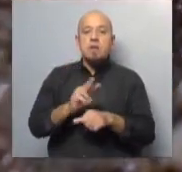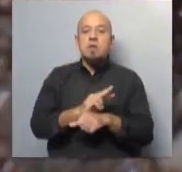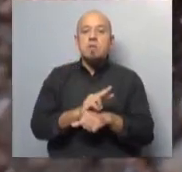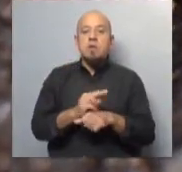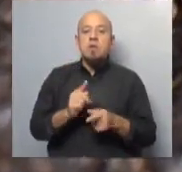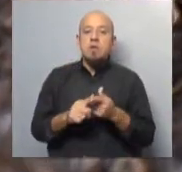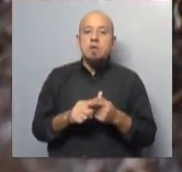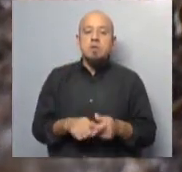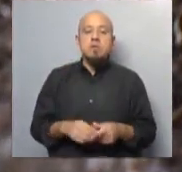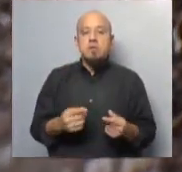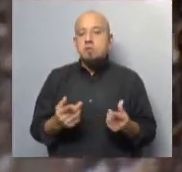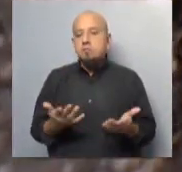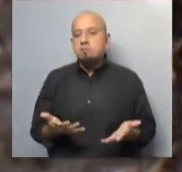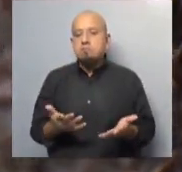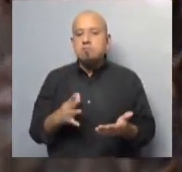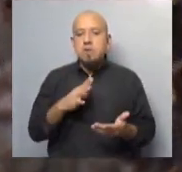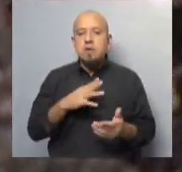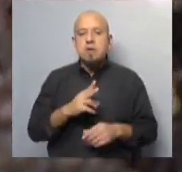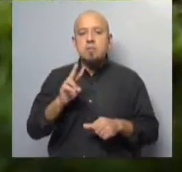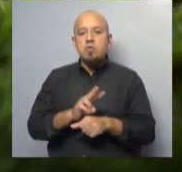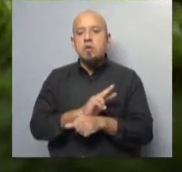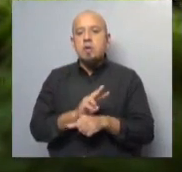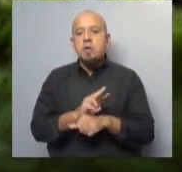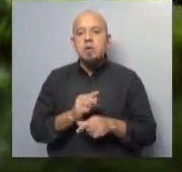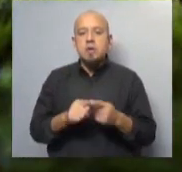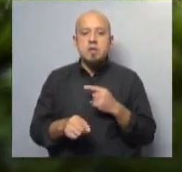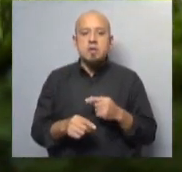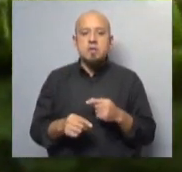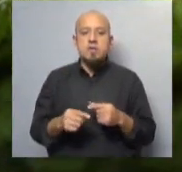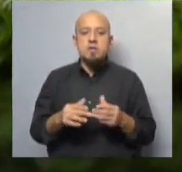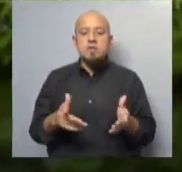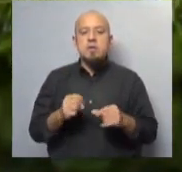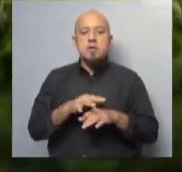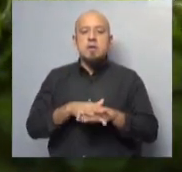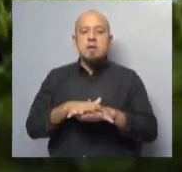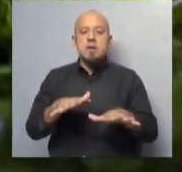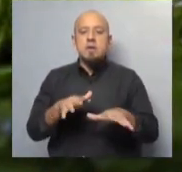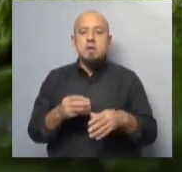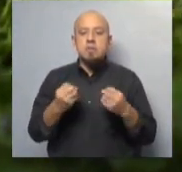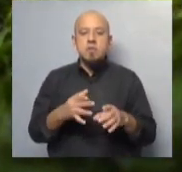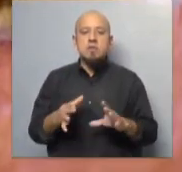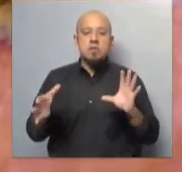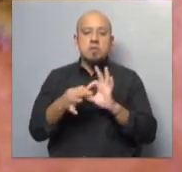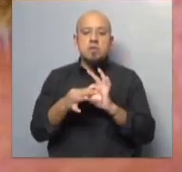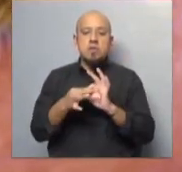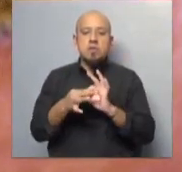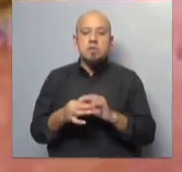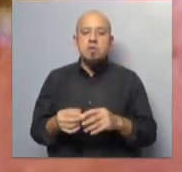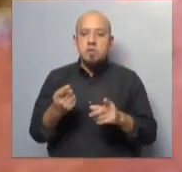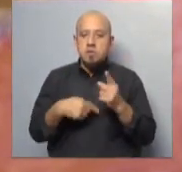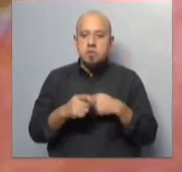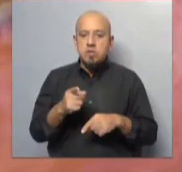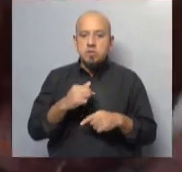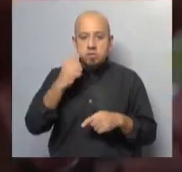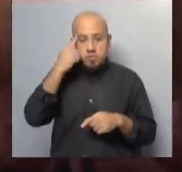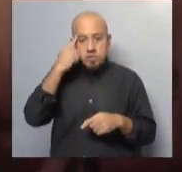fúngica, necesariamente tiene que proteger el ambiente, el entorno, la red, porque son conectores y transformadores. Entonces, pensar